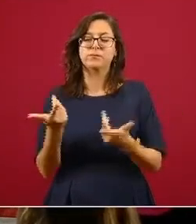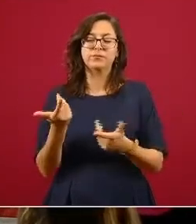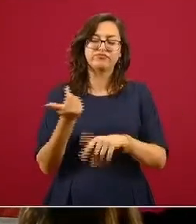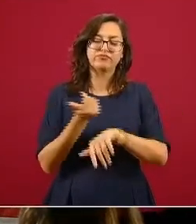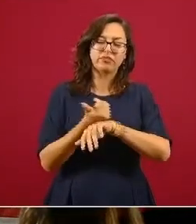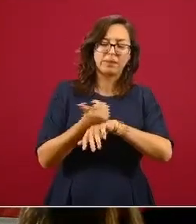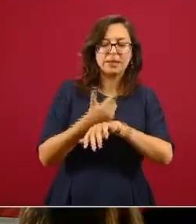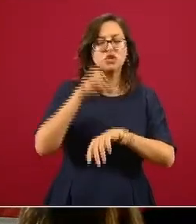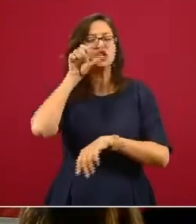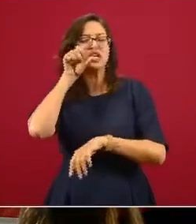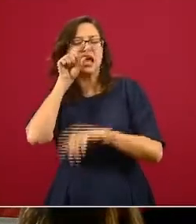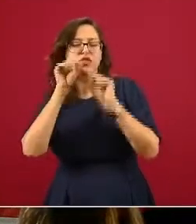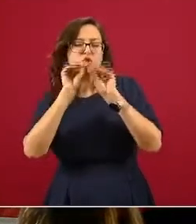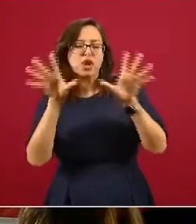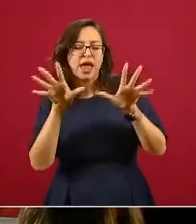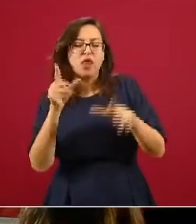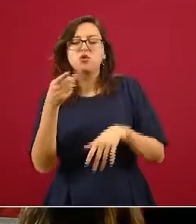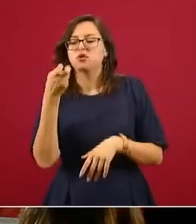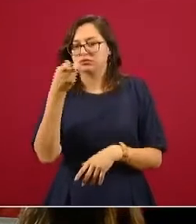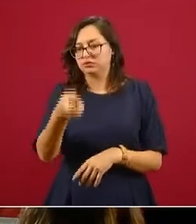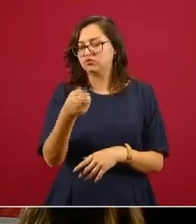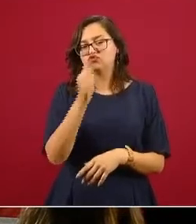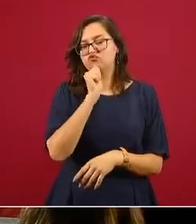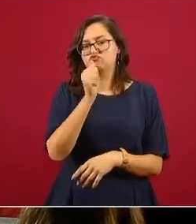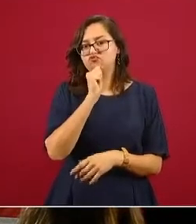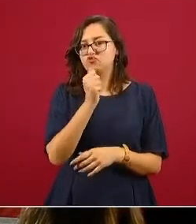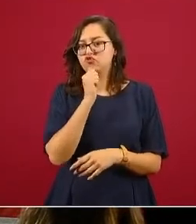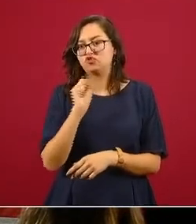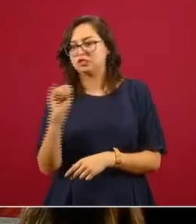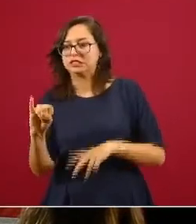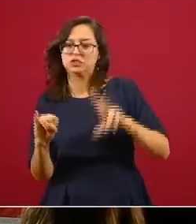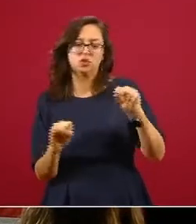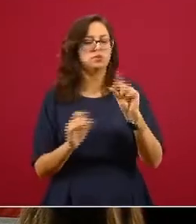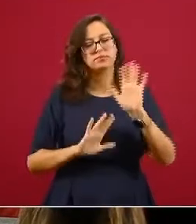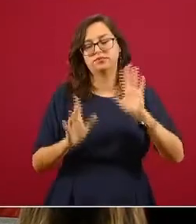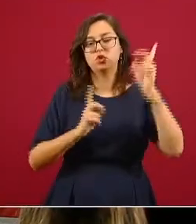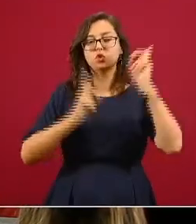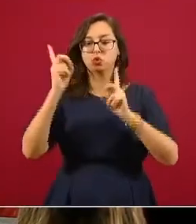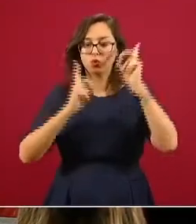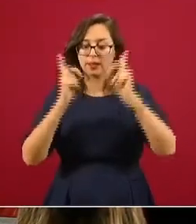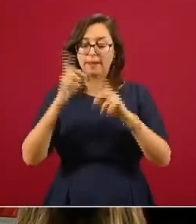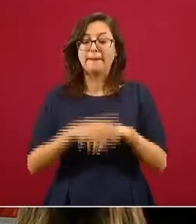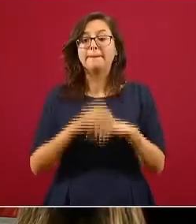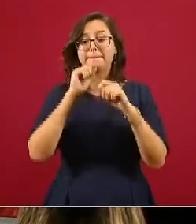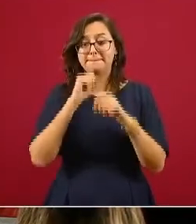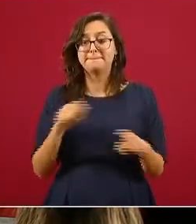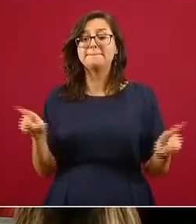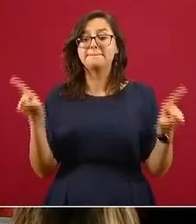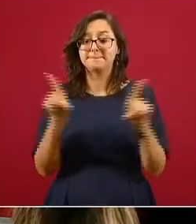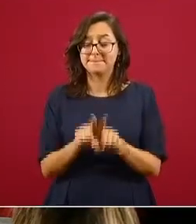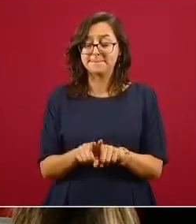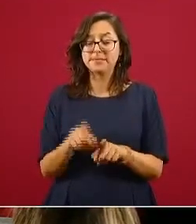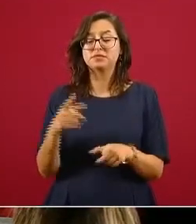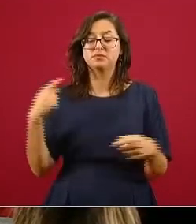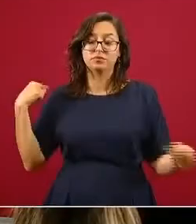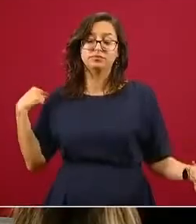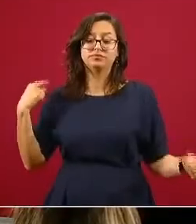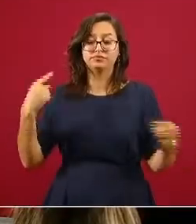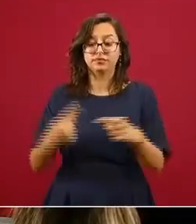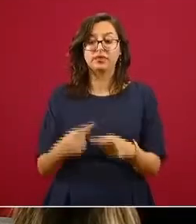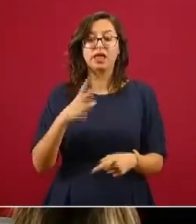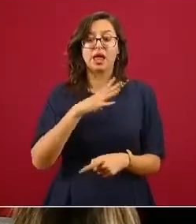anaranjado claro, y como parte también de los casos confirmados, al día de hoy tenemos